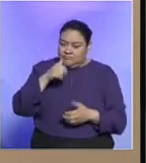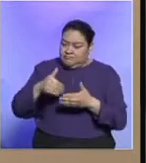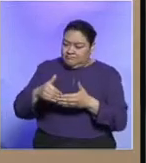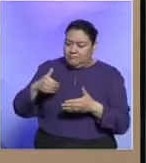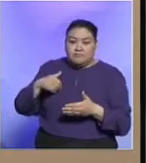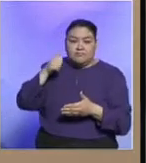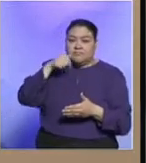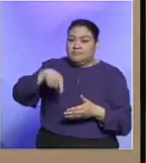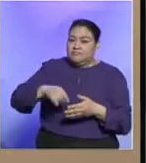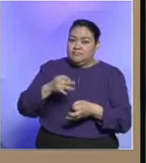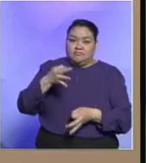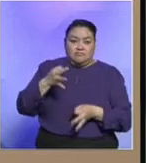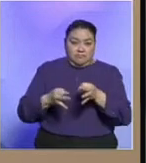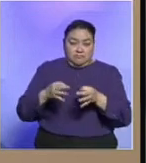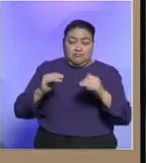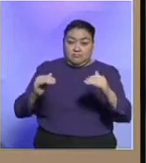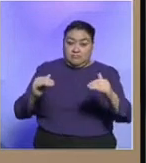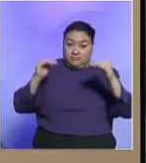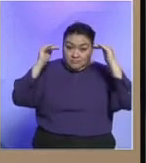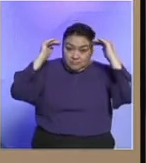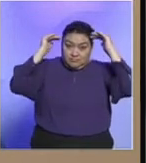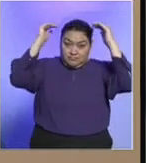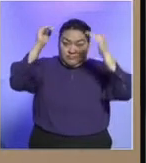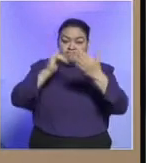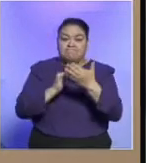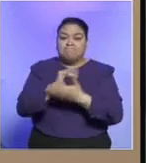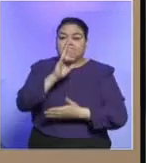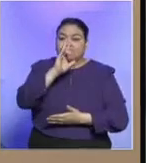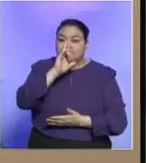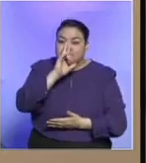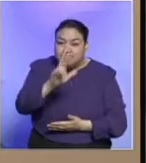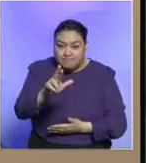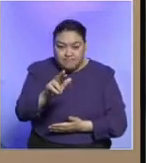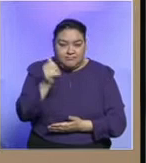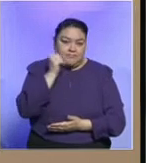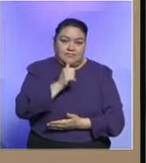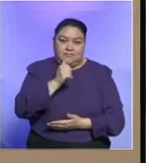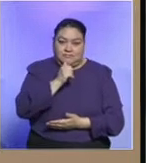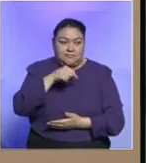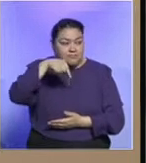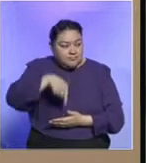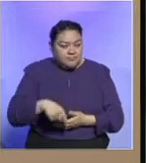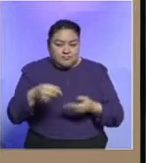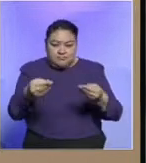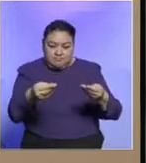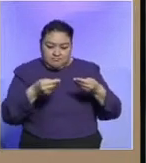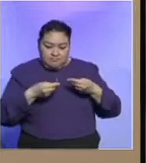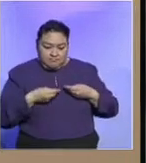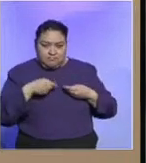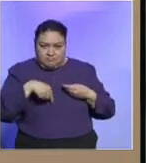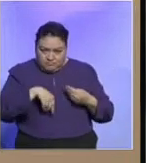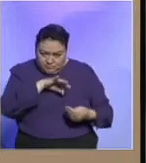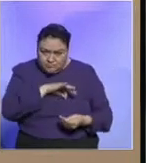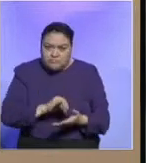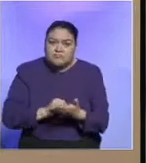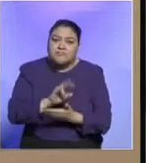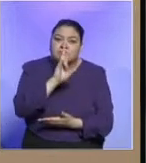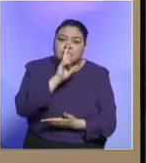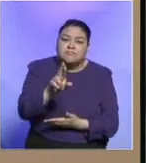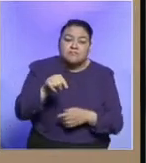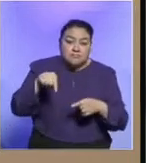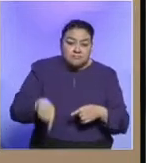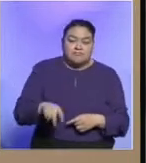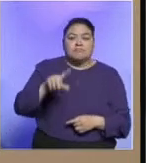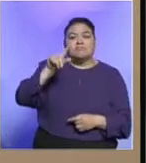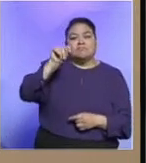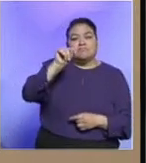de última instancia, y que son de absoluta competencia de este máximo tribunal electoral del